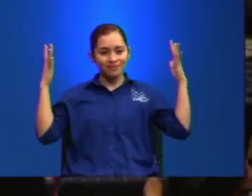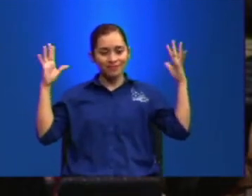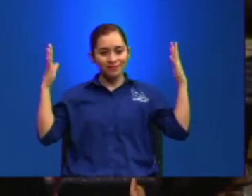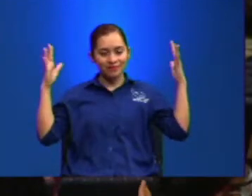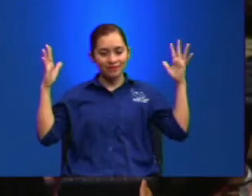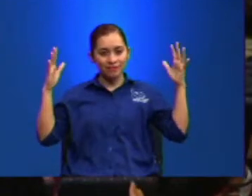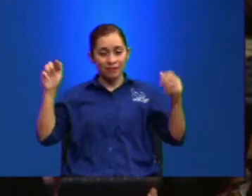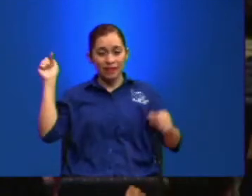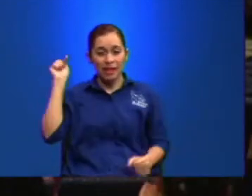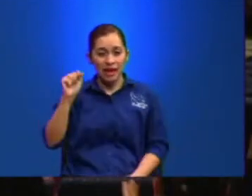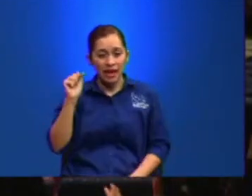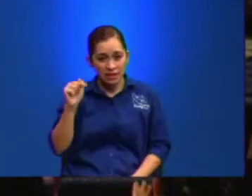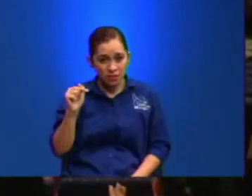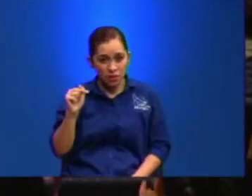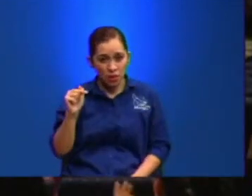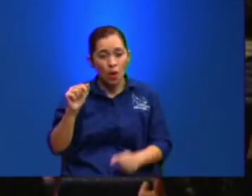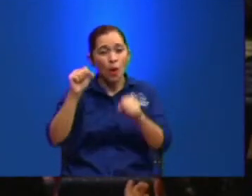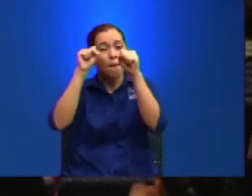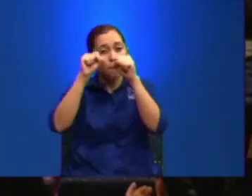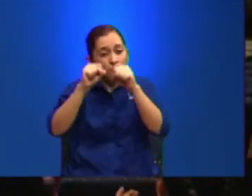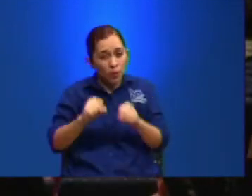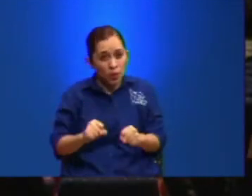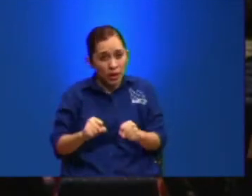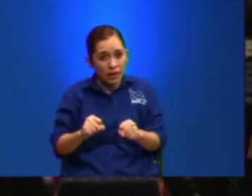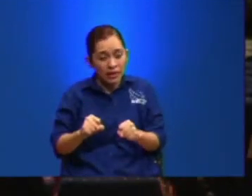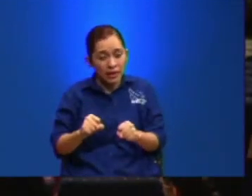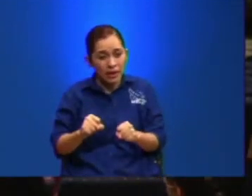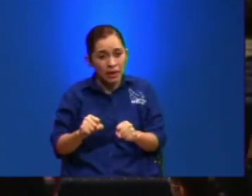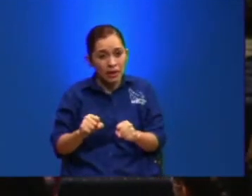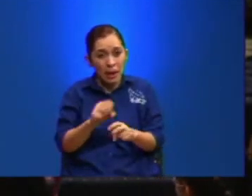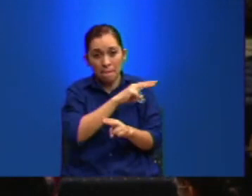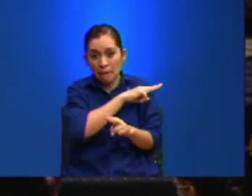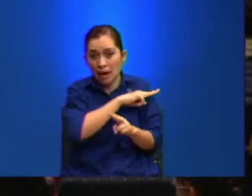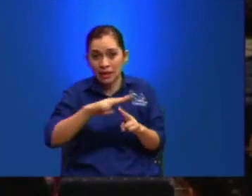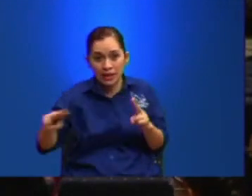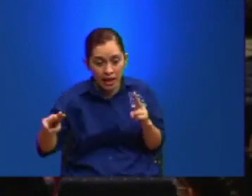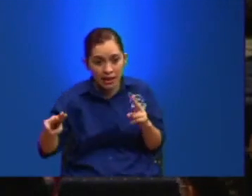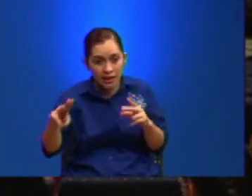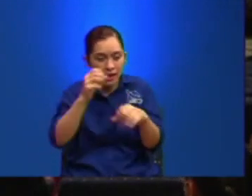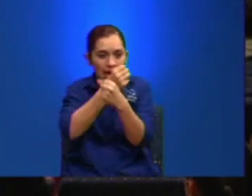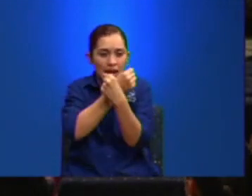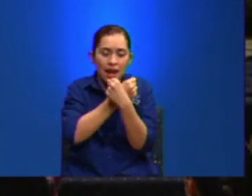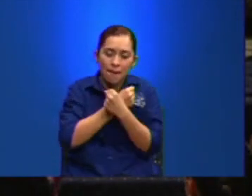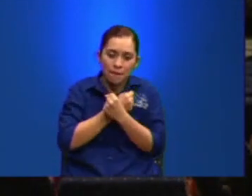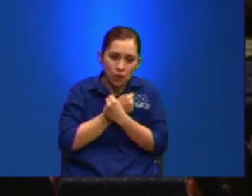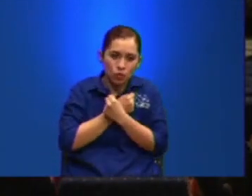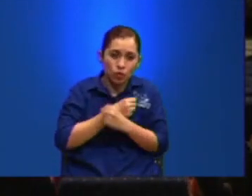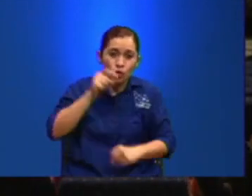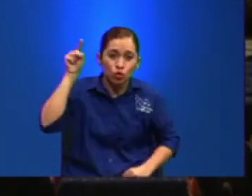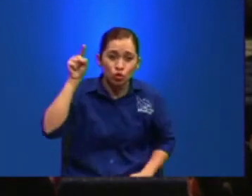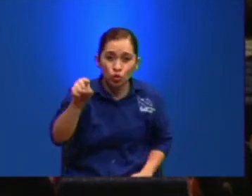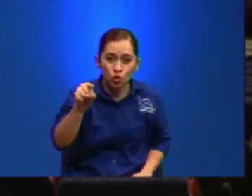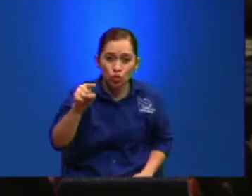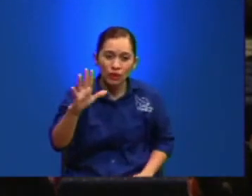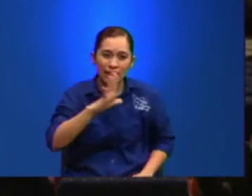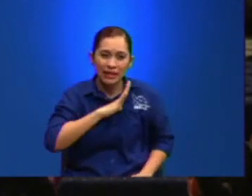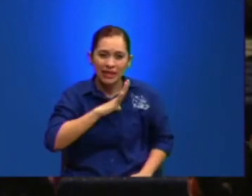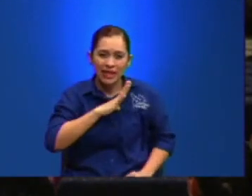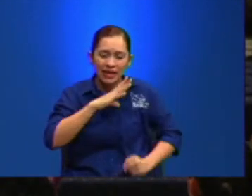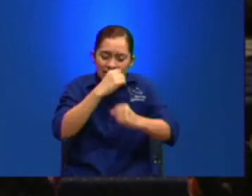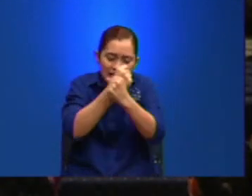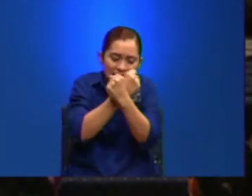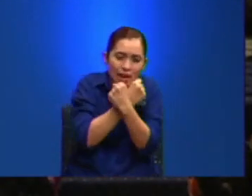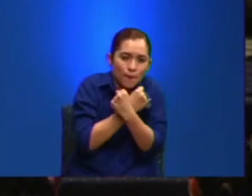matar el amor esto puede marcar el amor tú te tienes que enamorar tú te tienes que